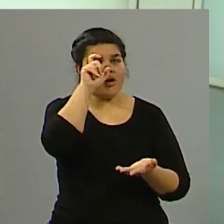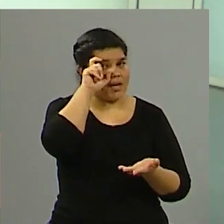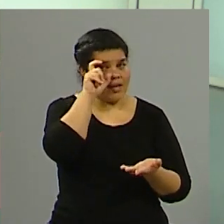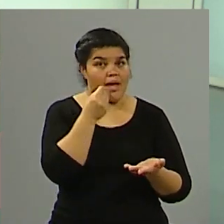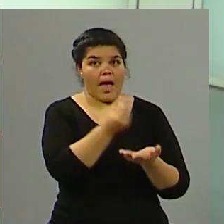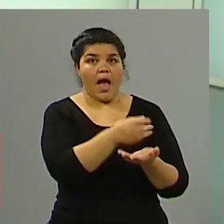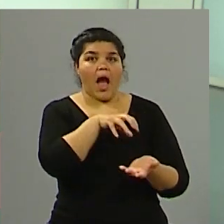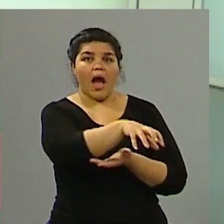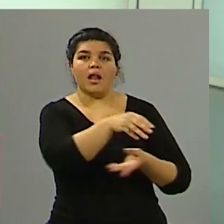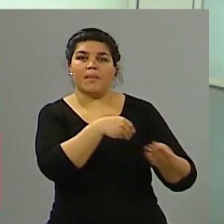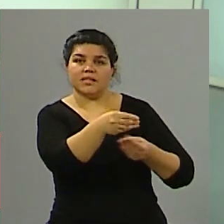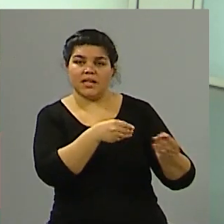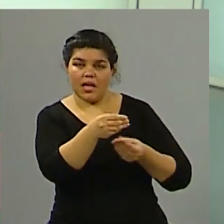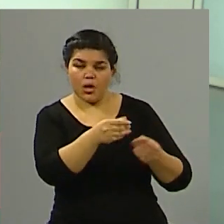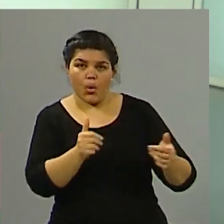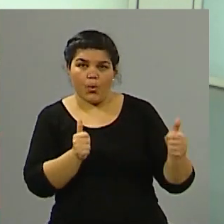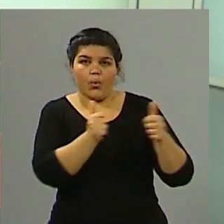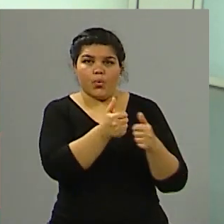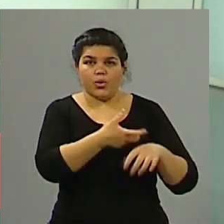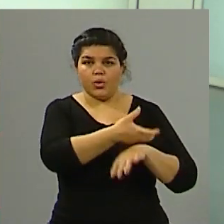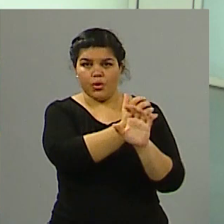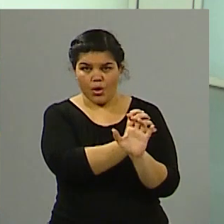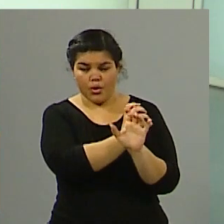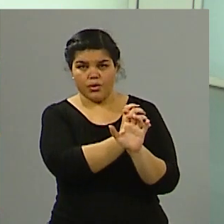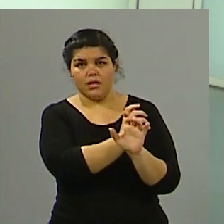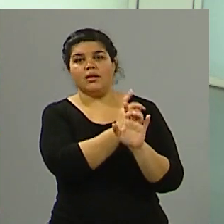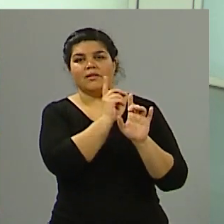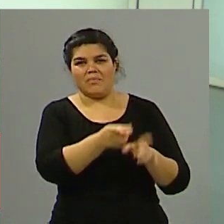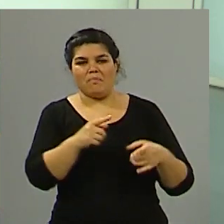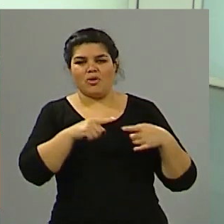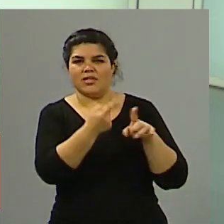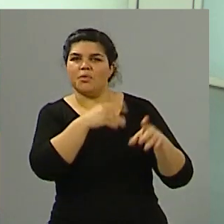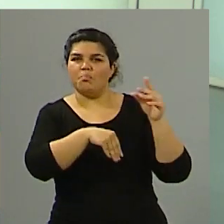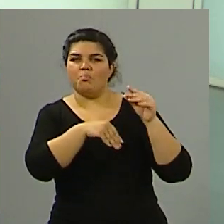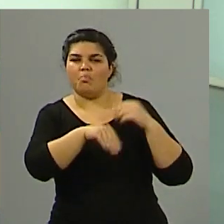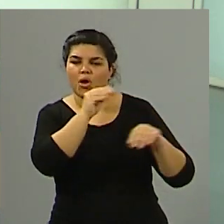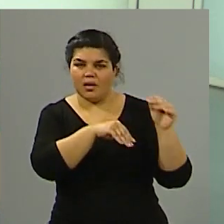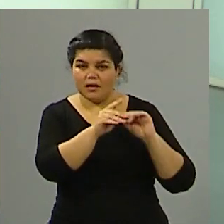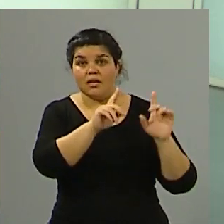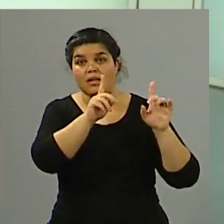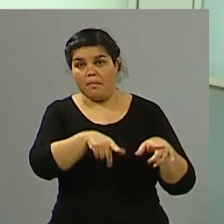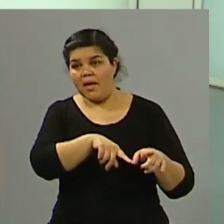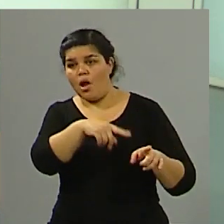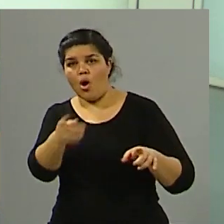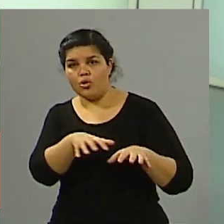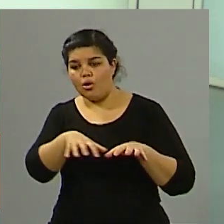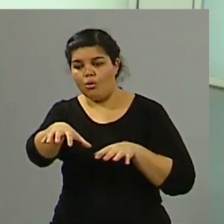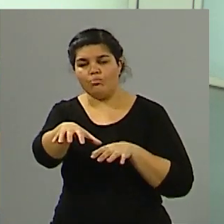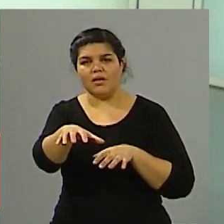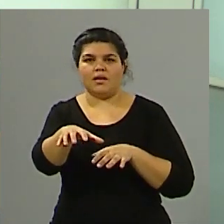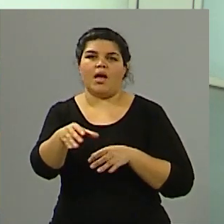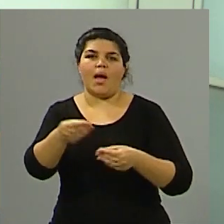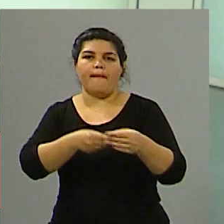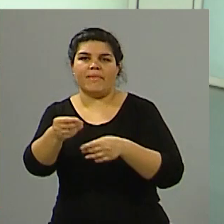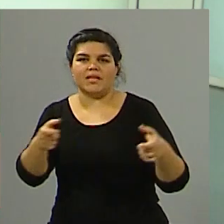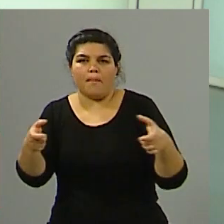va a estar con nosotros en una entrevista aquí en Chat Político, y vamos a preguntarle también a los empresarios, pequeños y medianos empresarios,